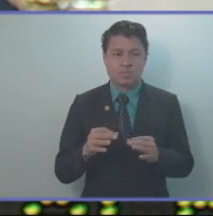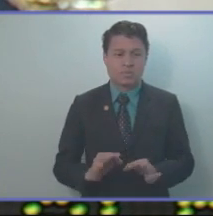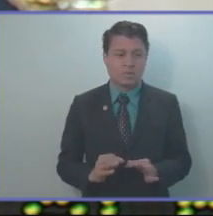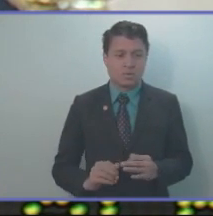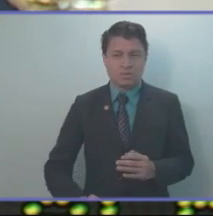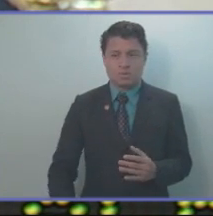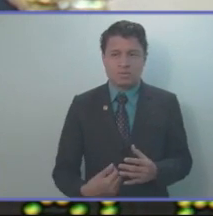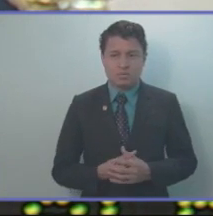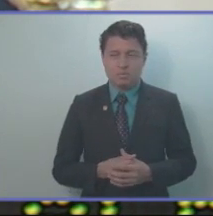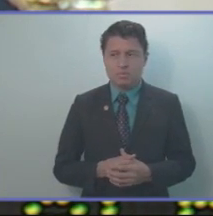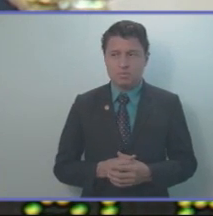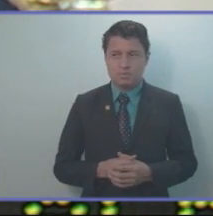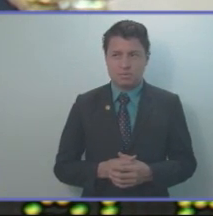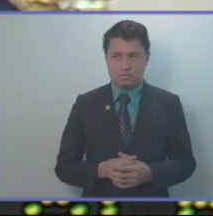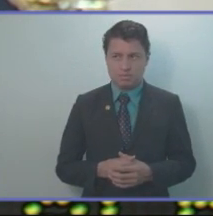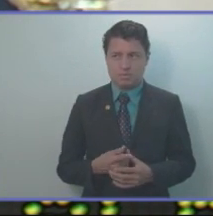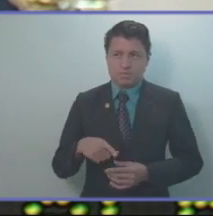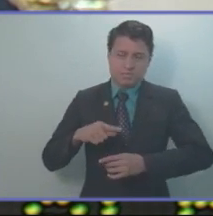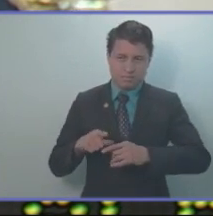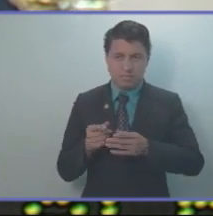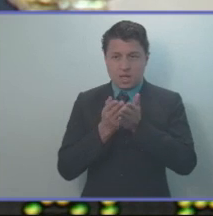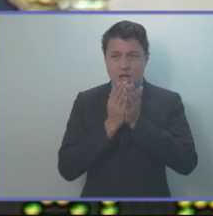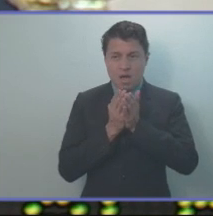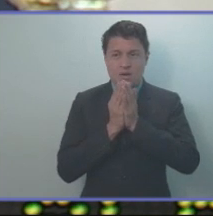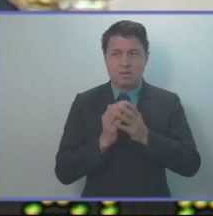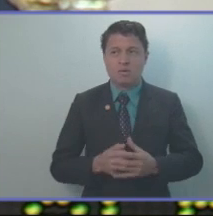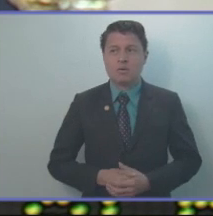una escasez de agua potable.